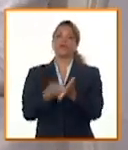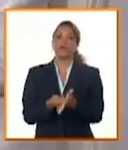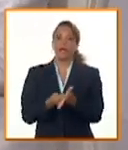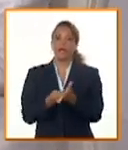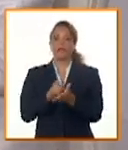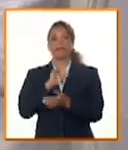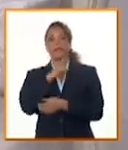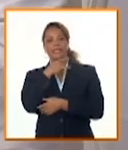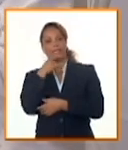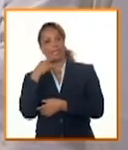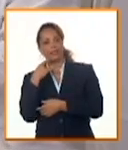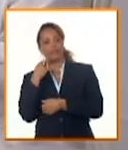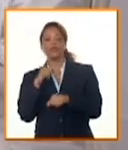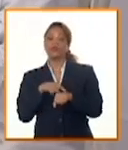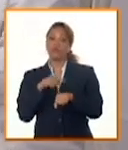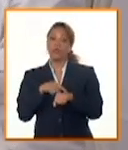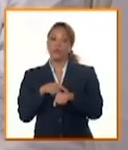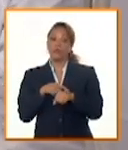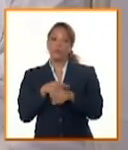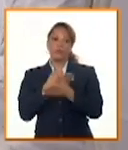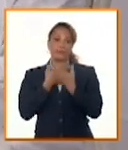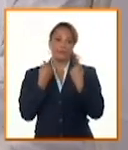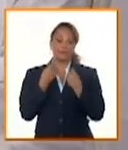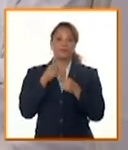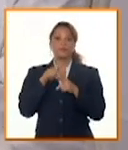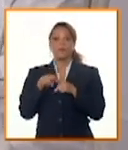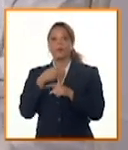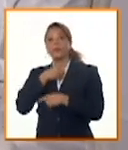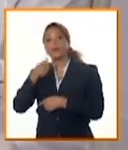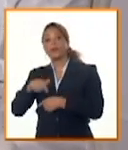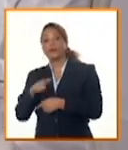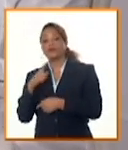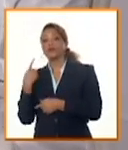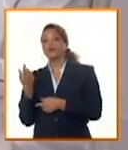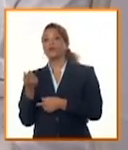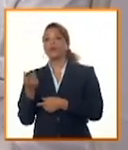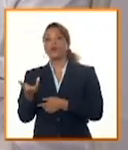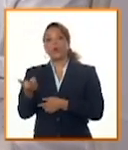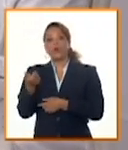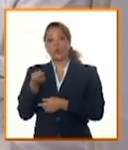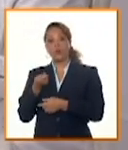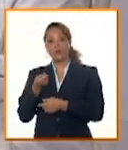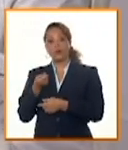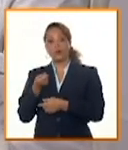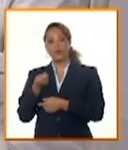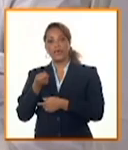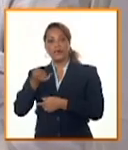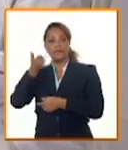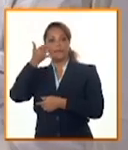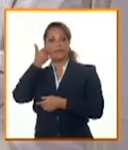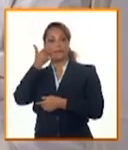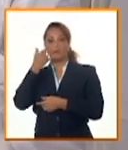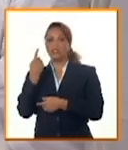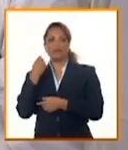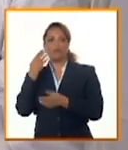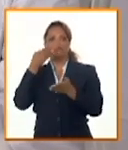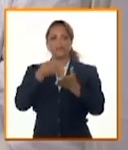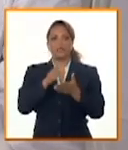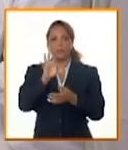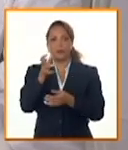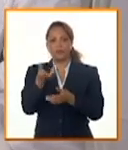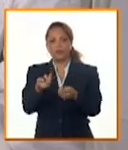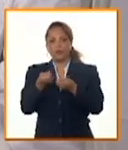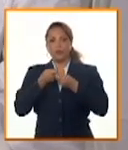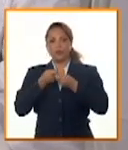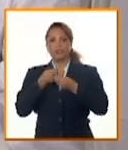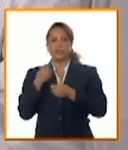depósito y eso tiene unos tiempos cuando usted cobra o paga cuando usted cobra con un medio de pago electrónico No tienes que ir al banco y recibe rápido el